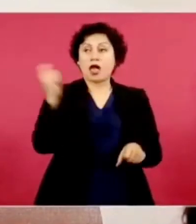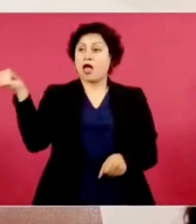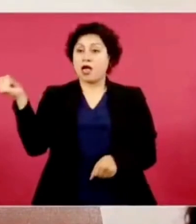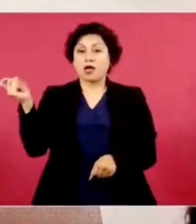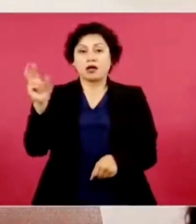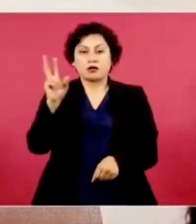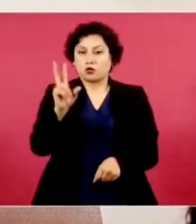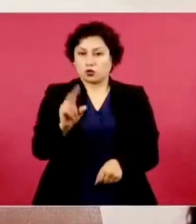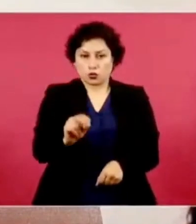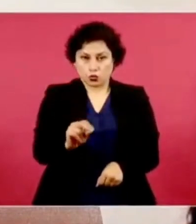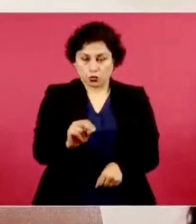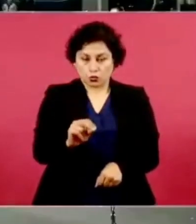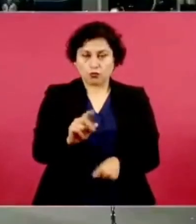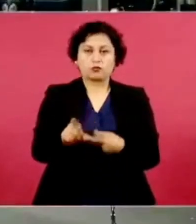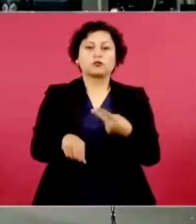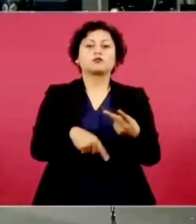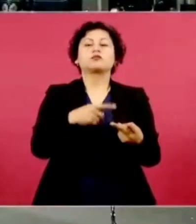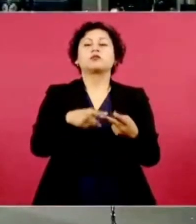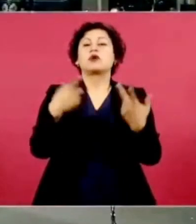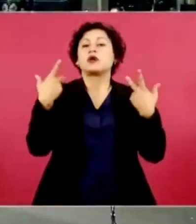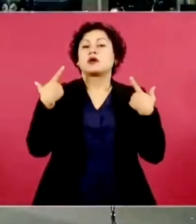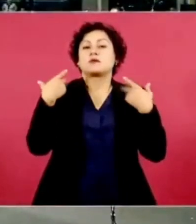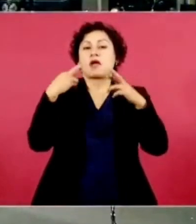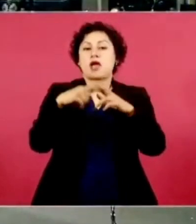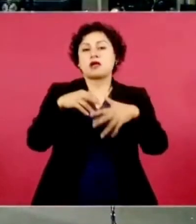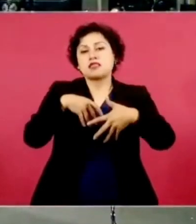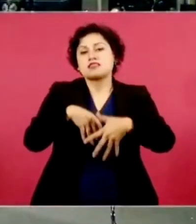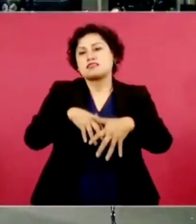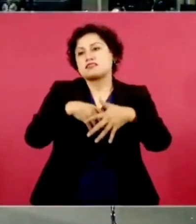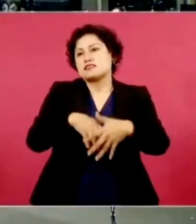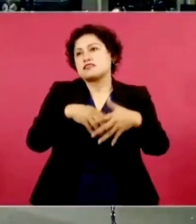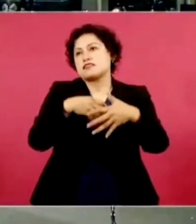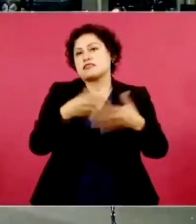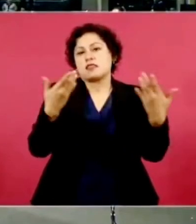nada que ver con lo que sucedía